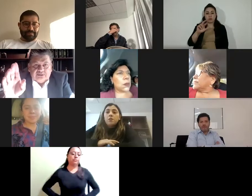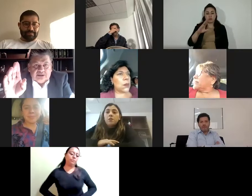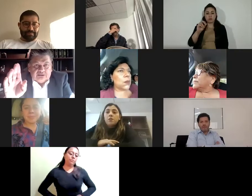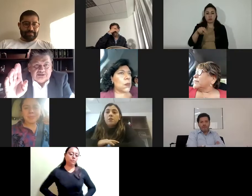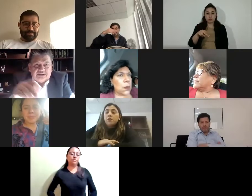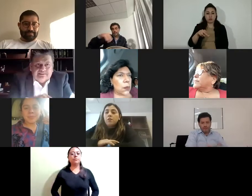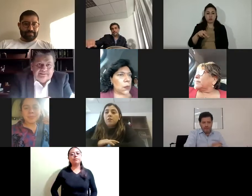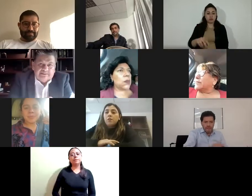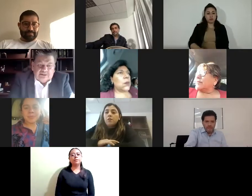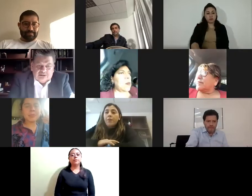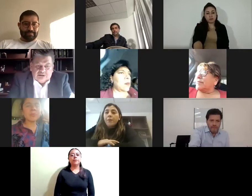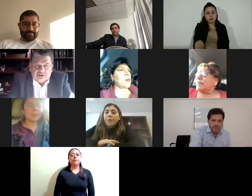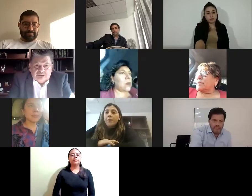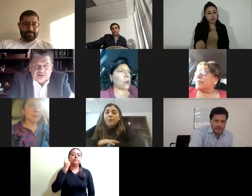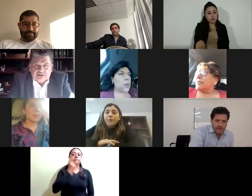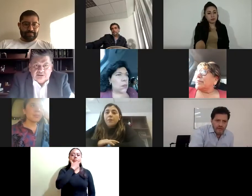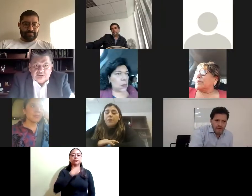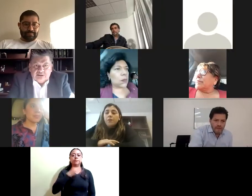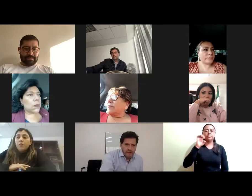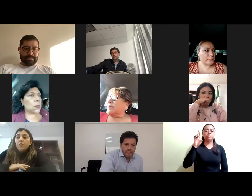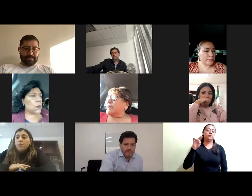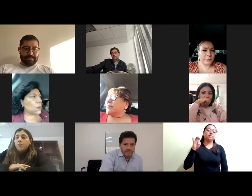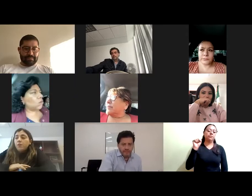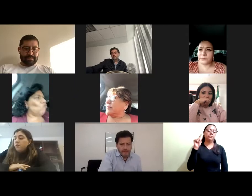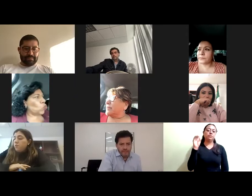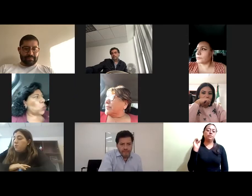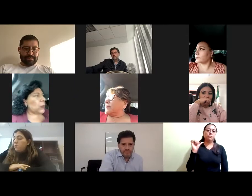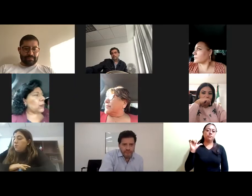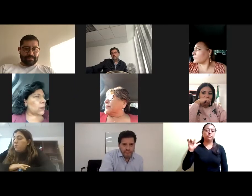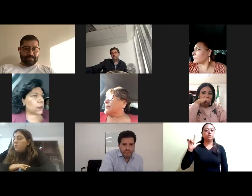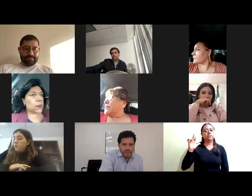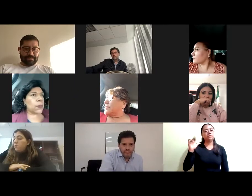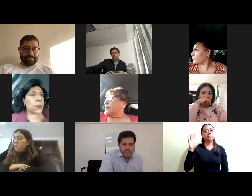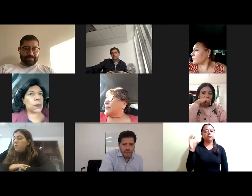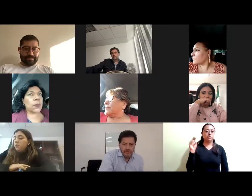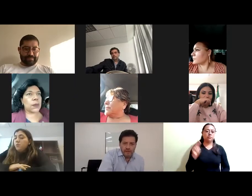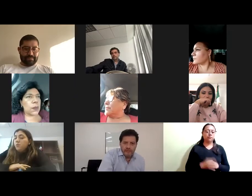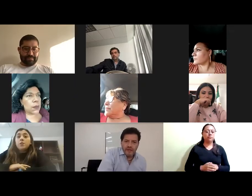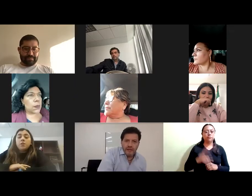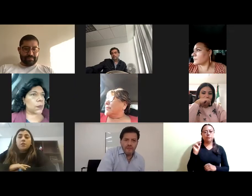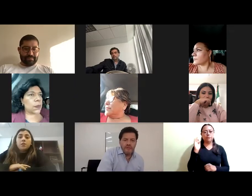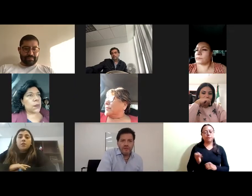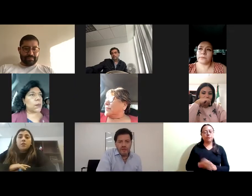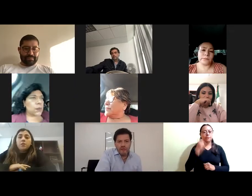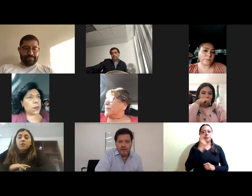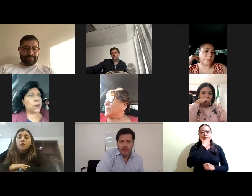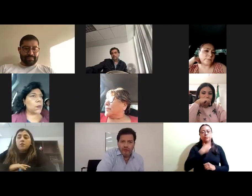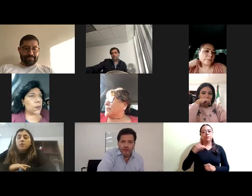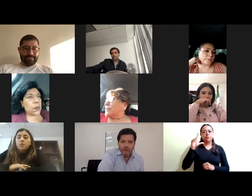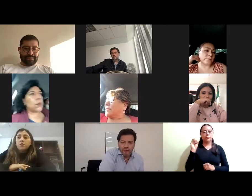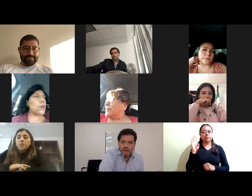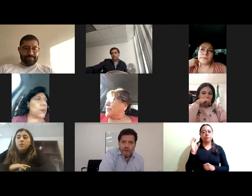Ernesto Alarcón, en contra. Gracias, diputado. No, es que Diputado yo estoy Víctor seguro. Hugo Lobo Román. Sí, en ese mismo sentido.